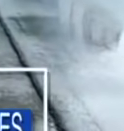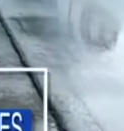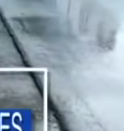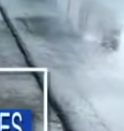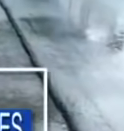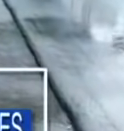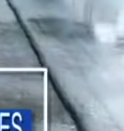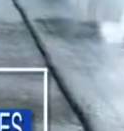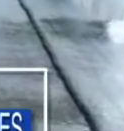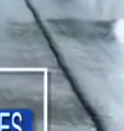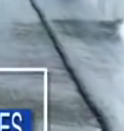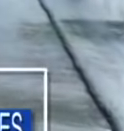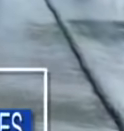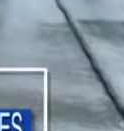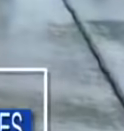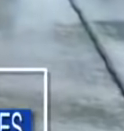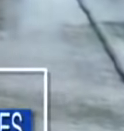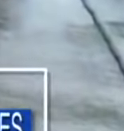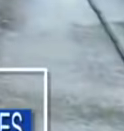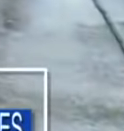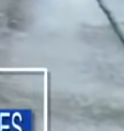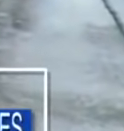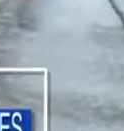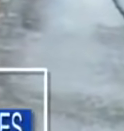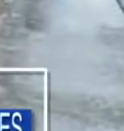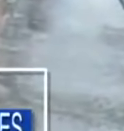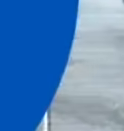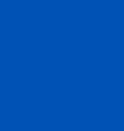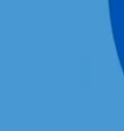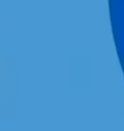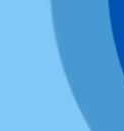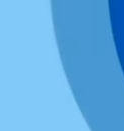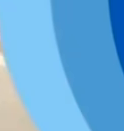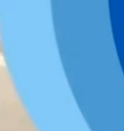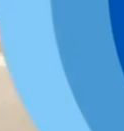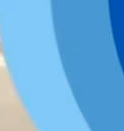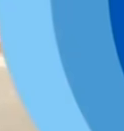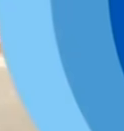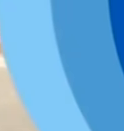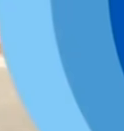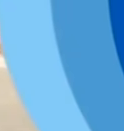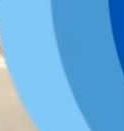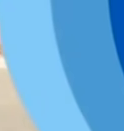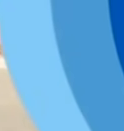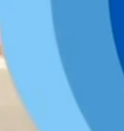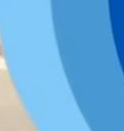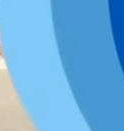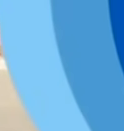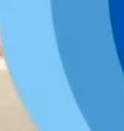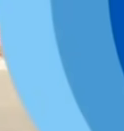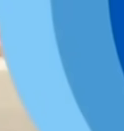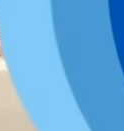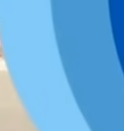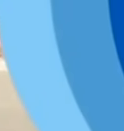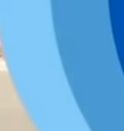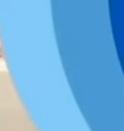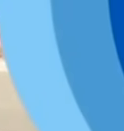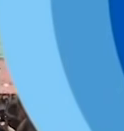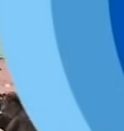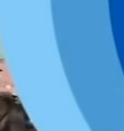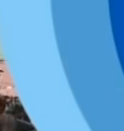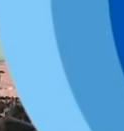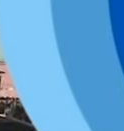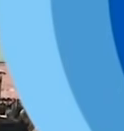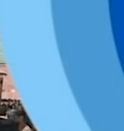fallecido, figuran entre los sucesos del fin de semana. Feria patronal de Amatitlán transcurre bajo